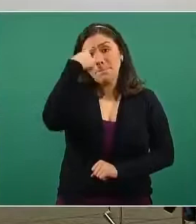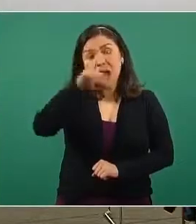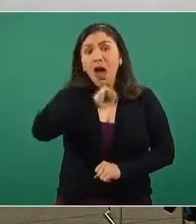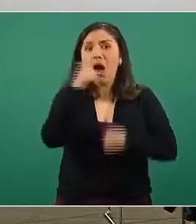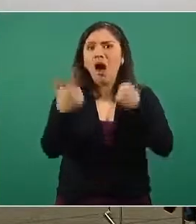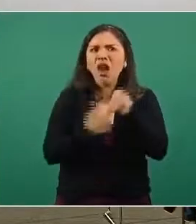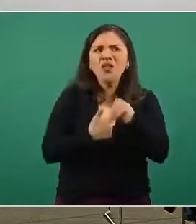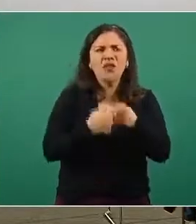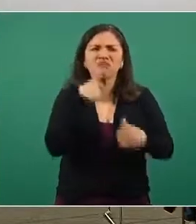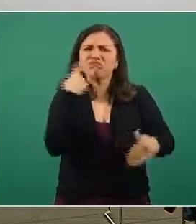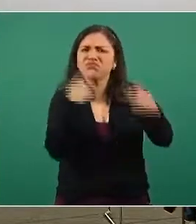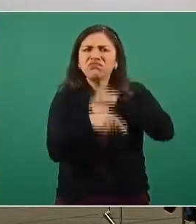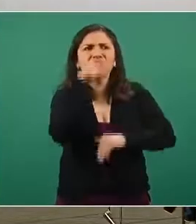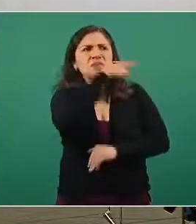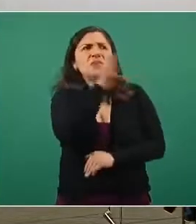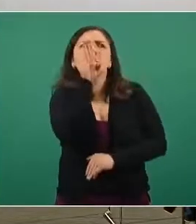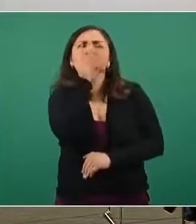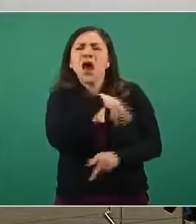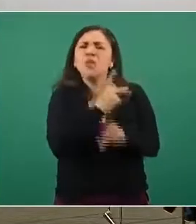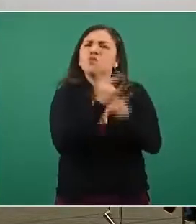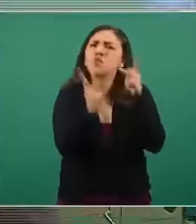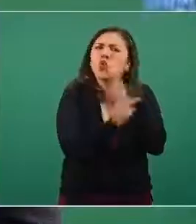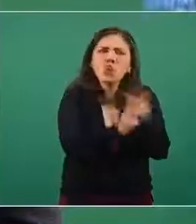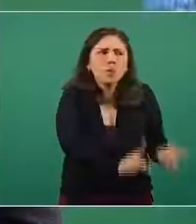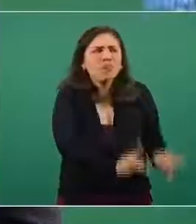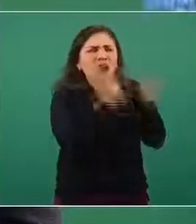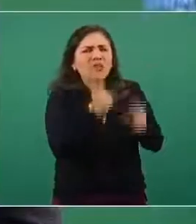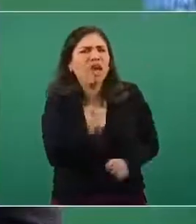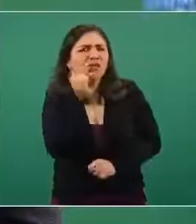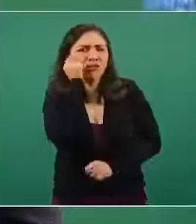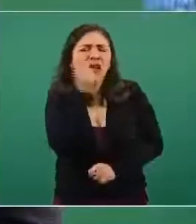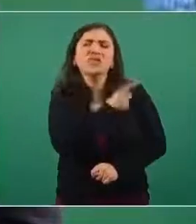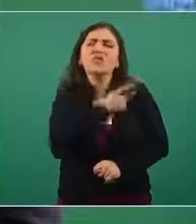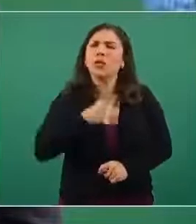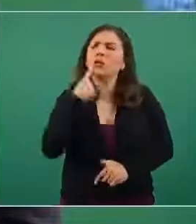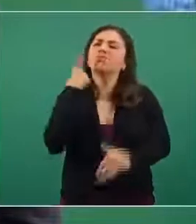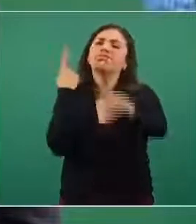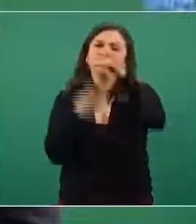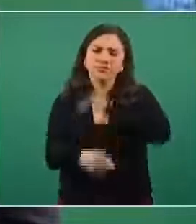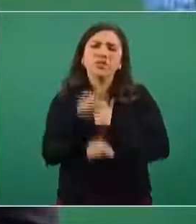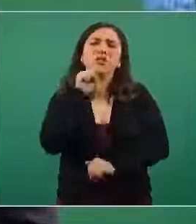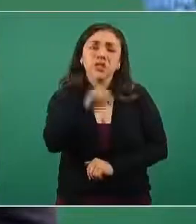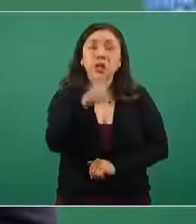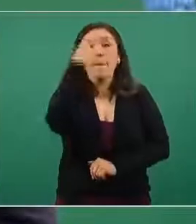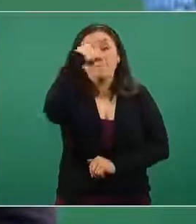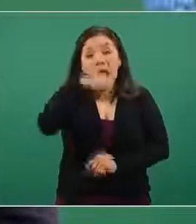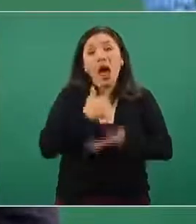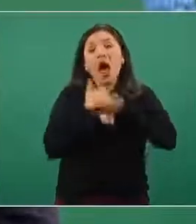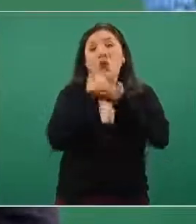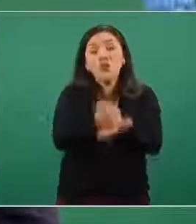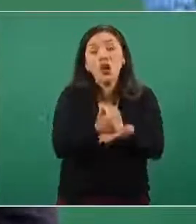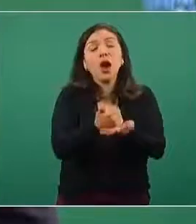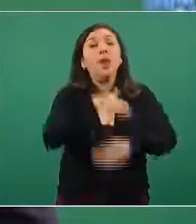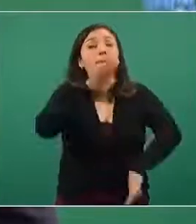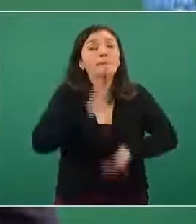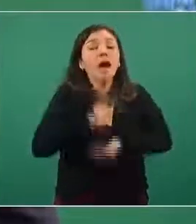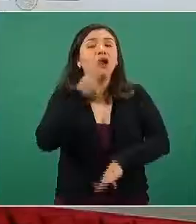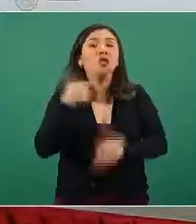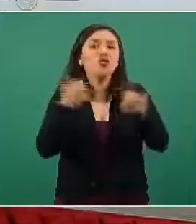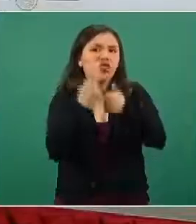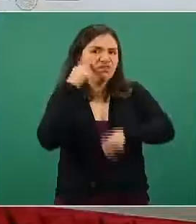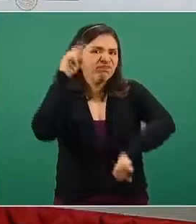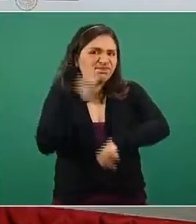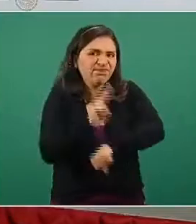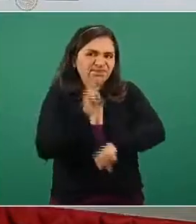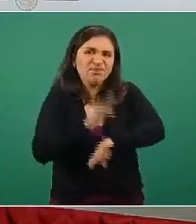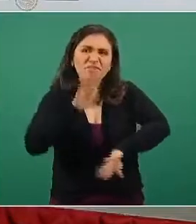u observaciones que pudieran venir de la población y que contribuyan a que los elementos que se encargan de ahora sí que de la supervisión